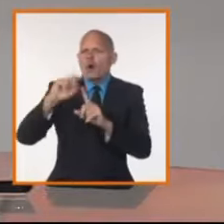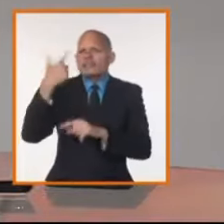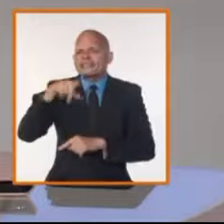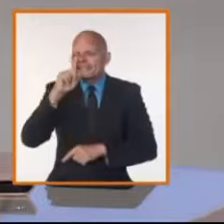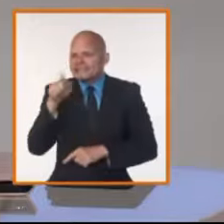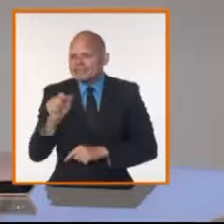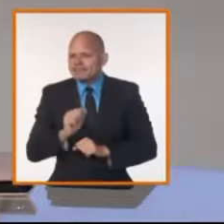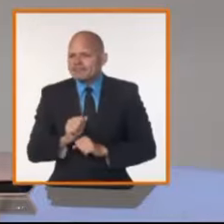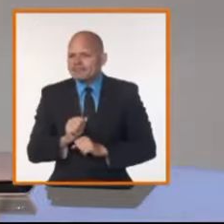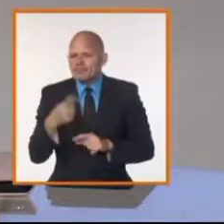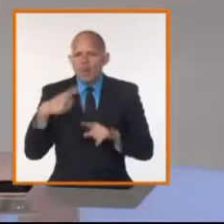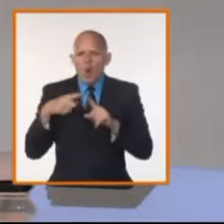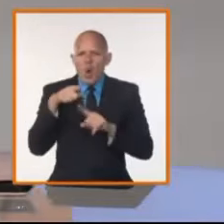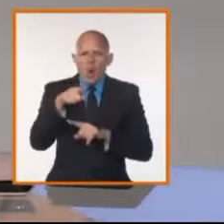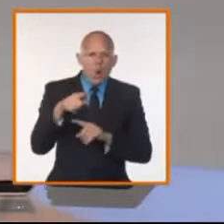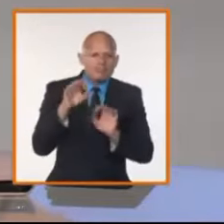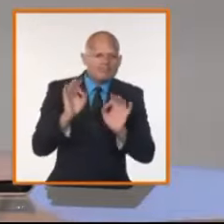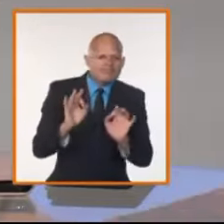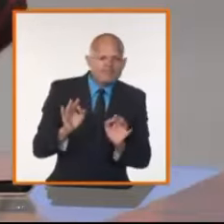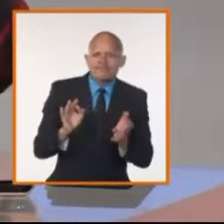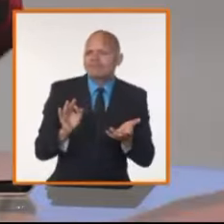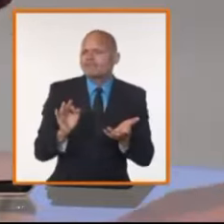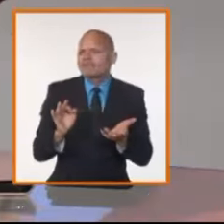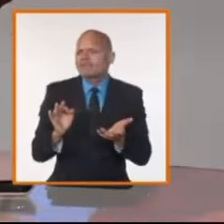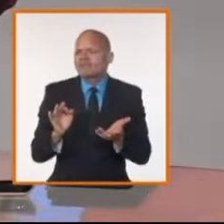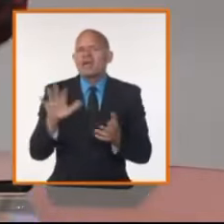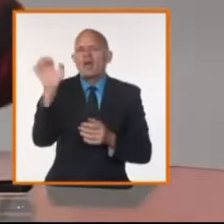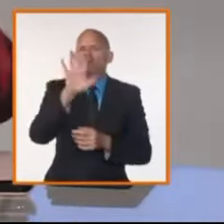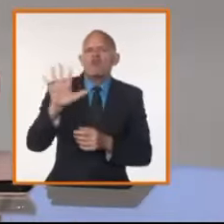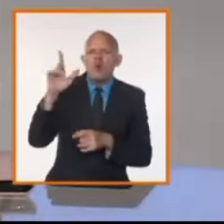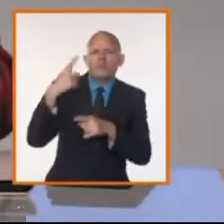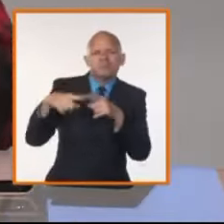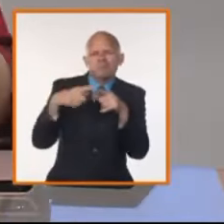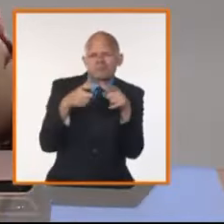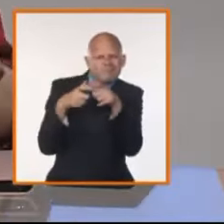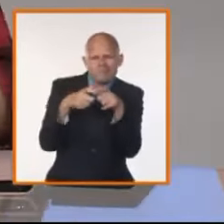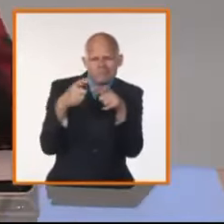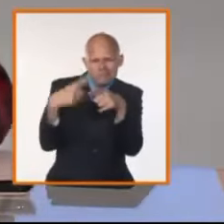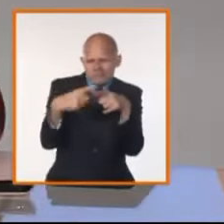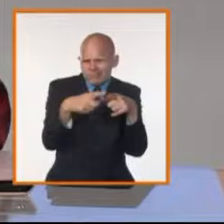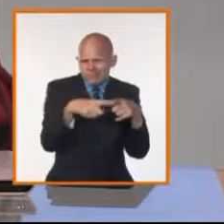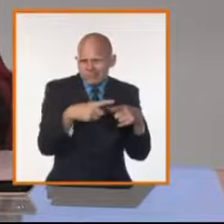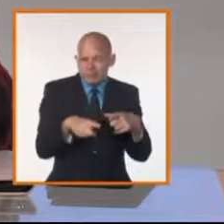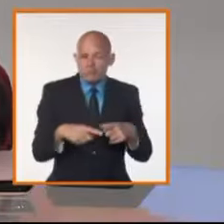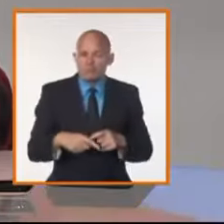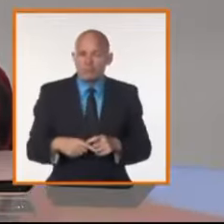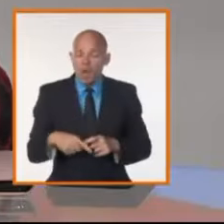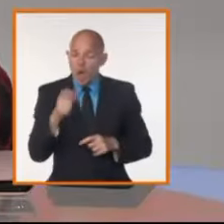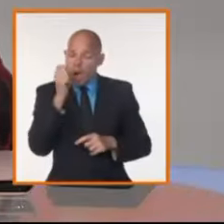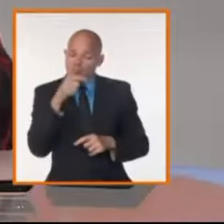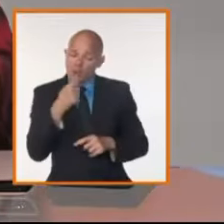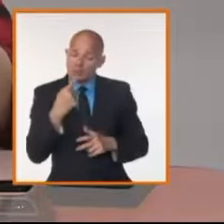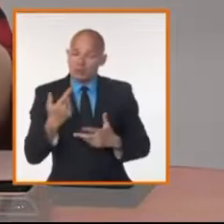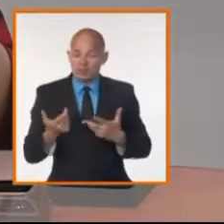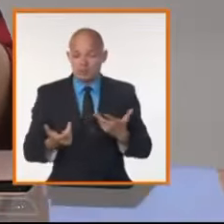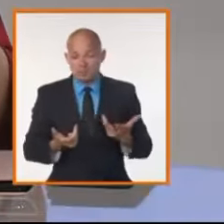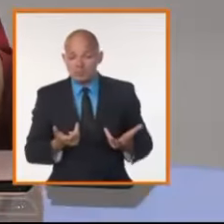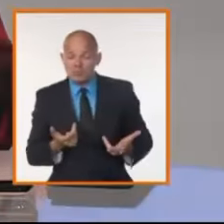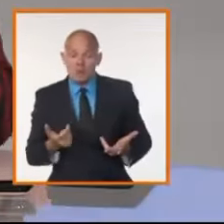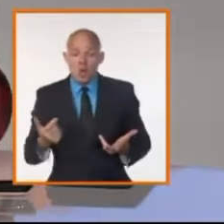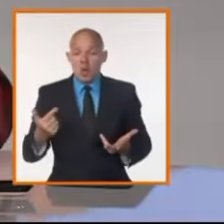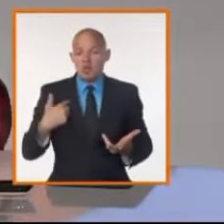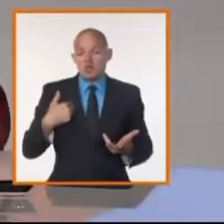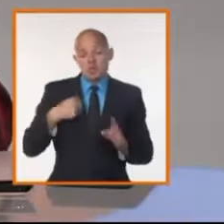posturas derechistas también de la unión eh Europea y supuestamente lo que dijo el agresor es que había